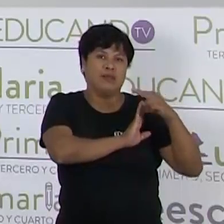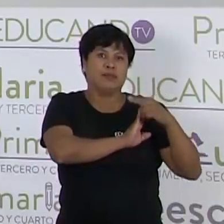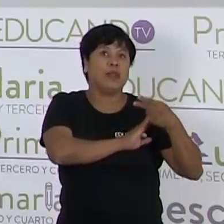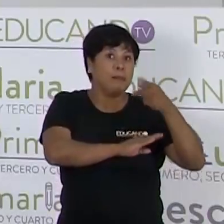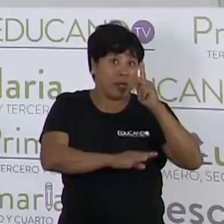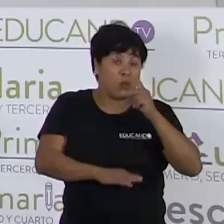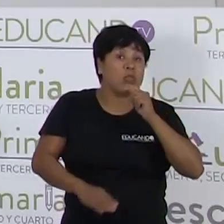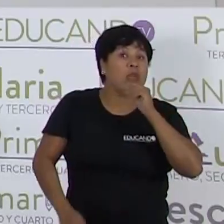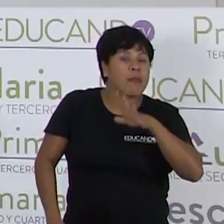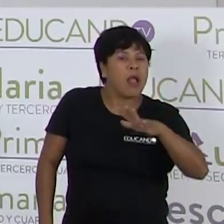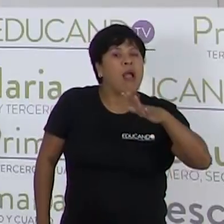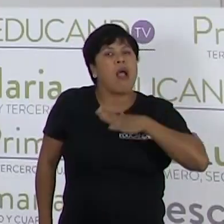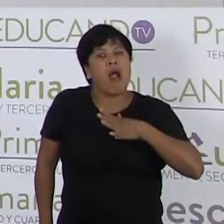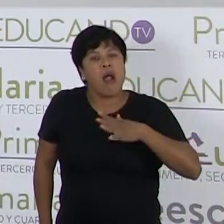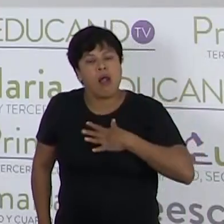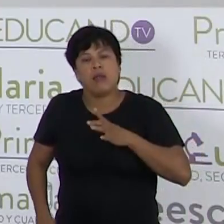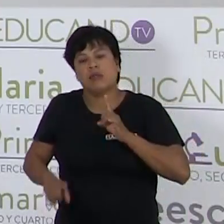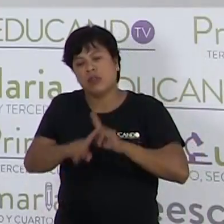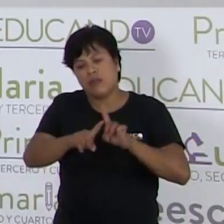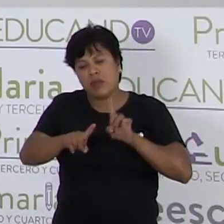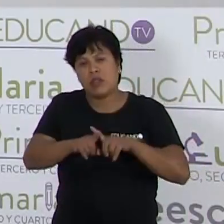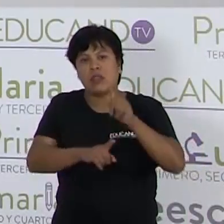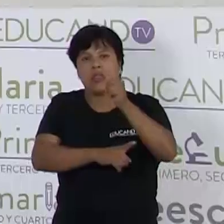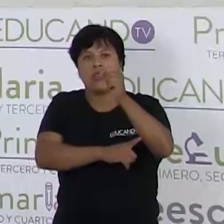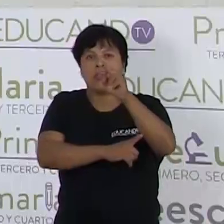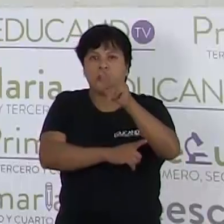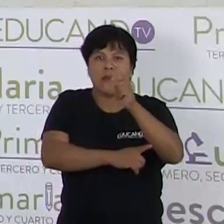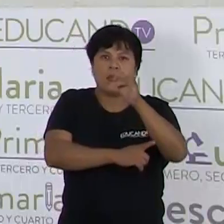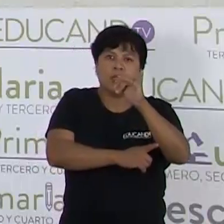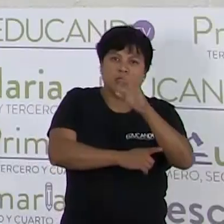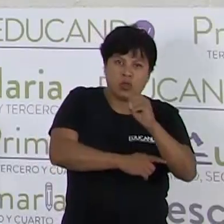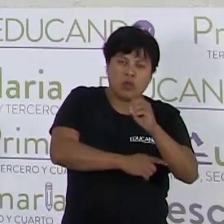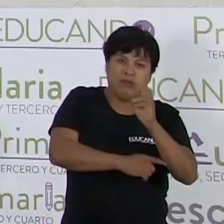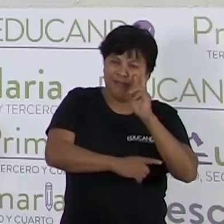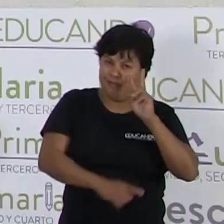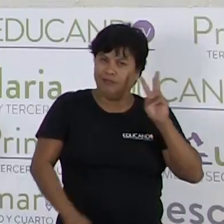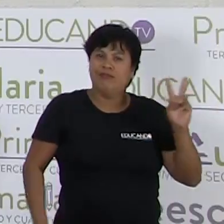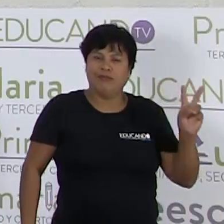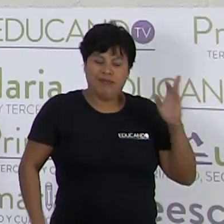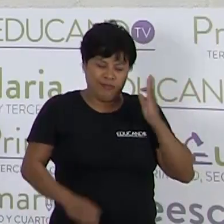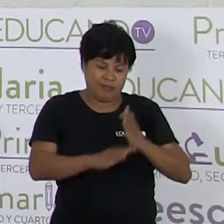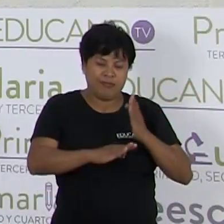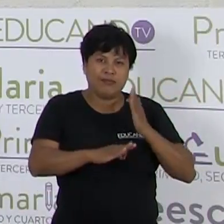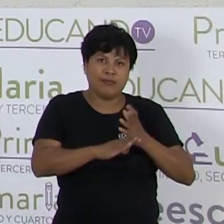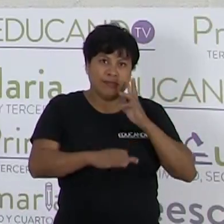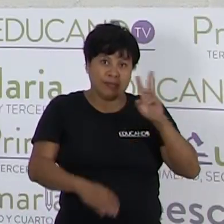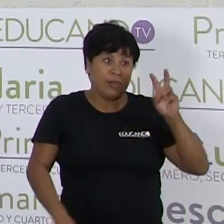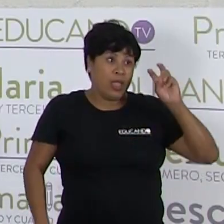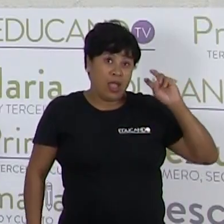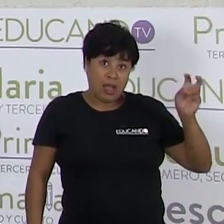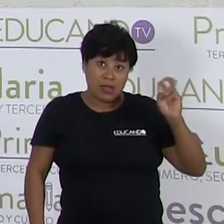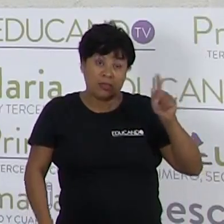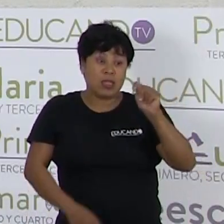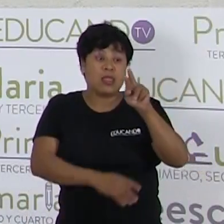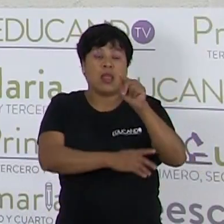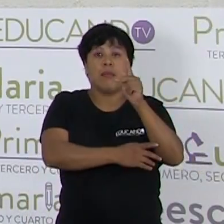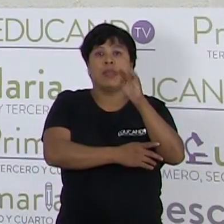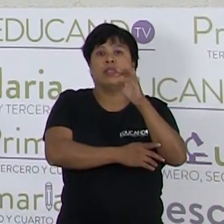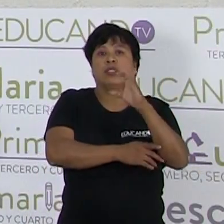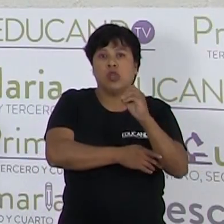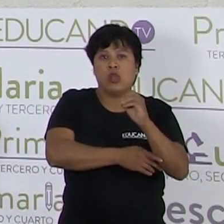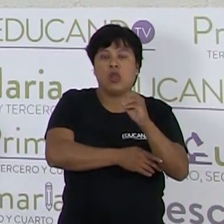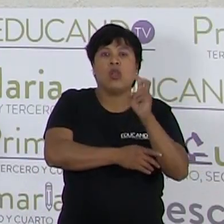Pero también existen otro tipo de trapecios que te voy a mostrar aquí. Este trapecio es un